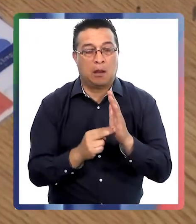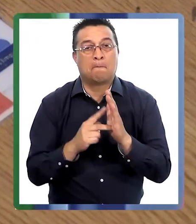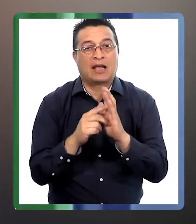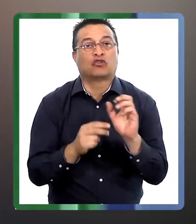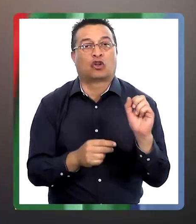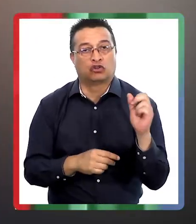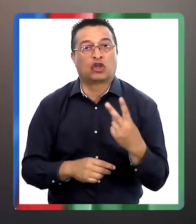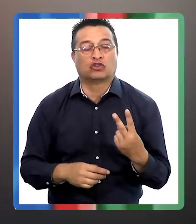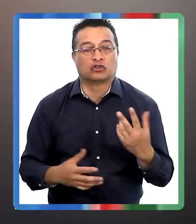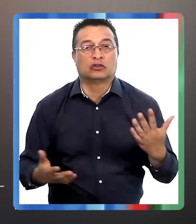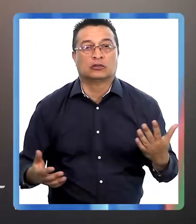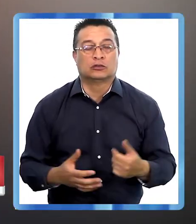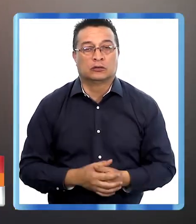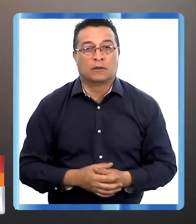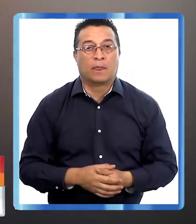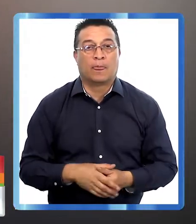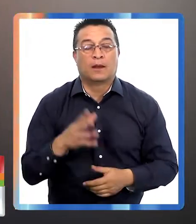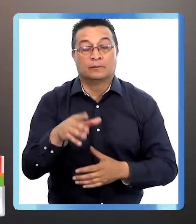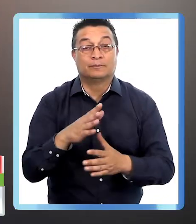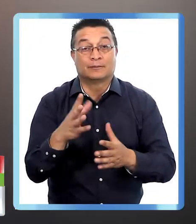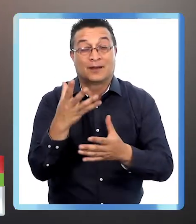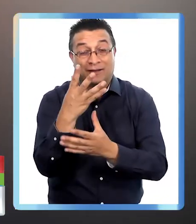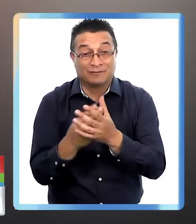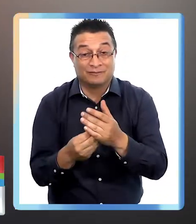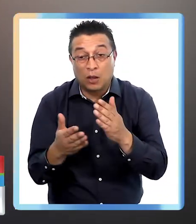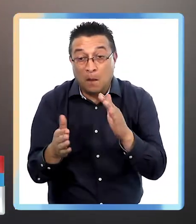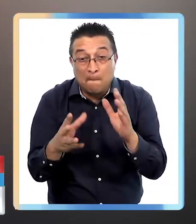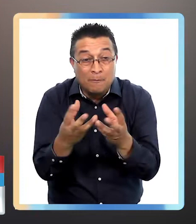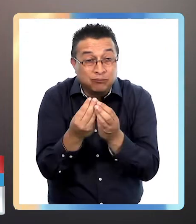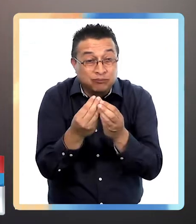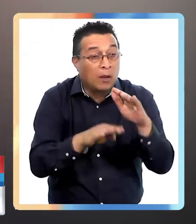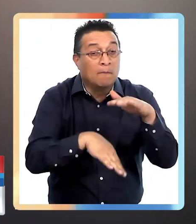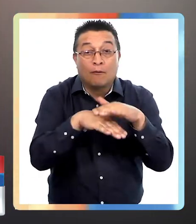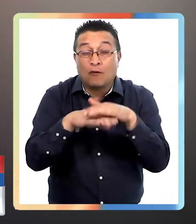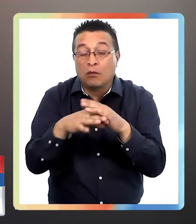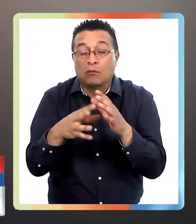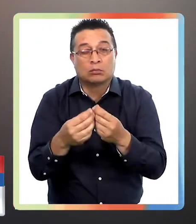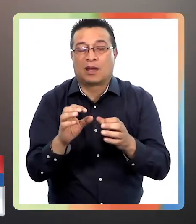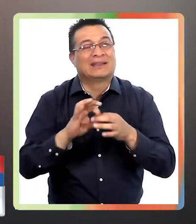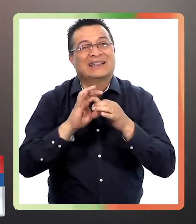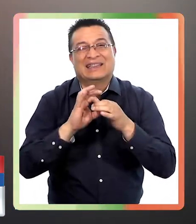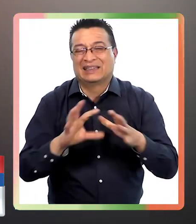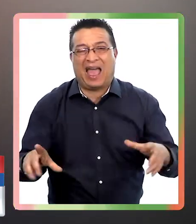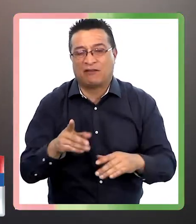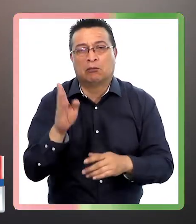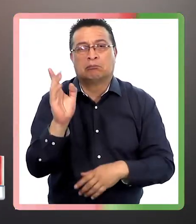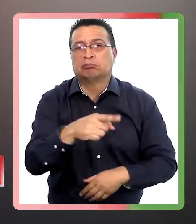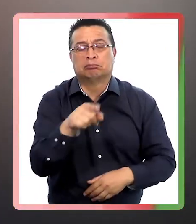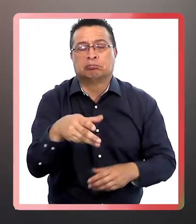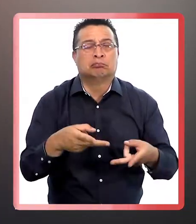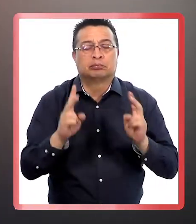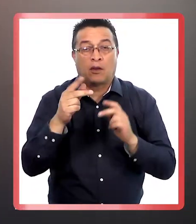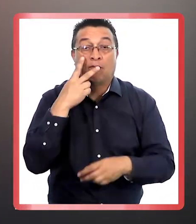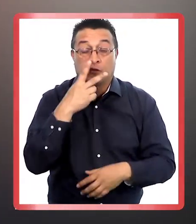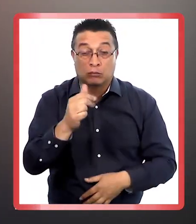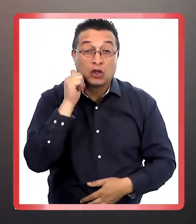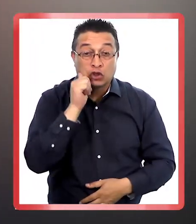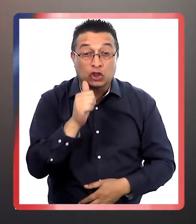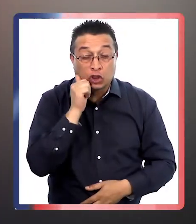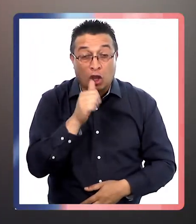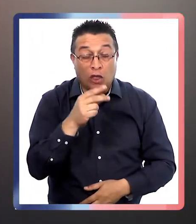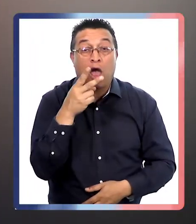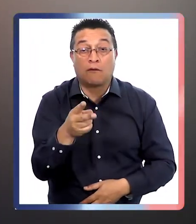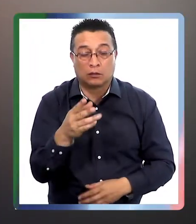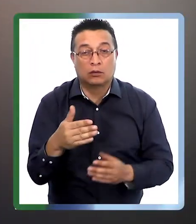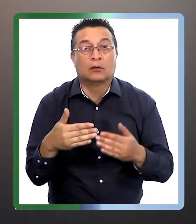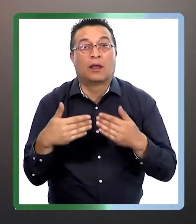transición. La eliminación de los aforos nos parece gravísimo, es decir, hoy día vemos a diario en donde se están